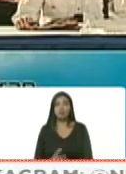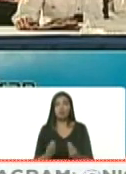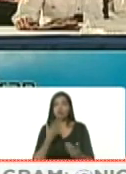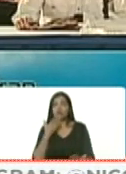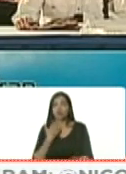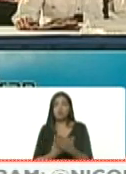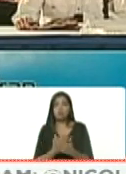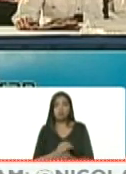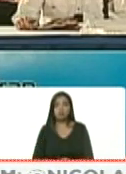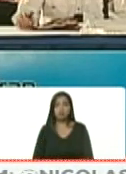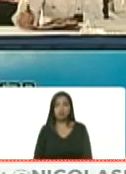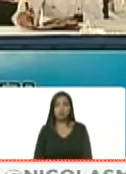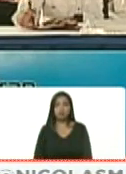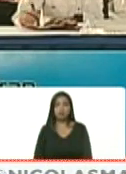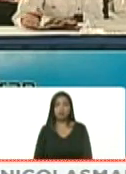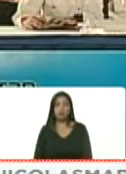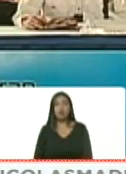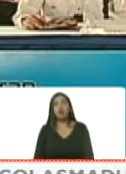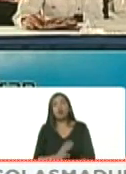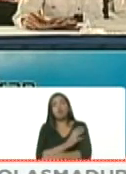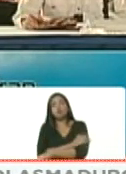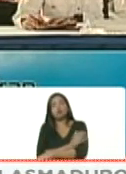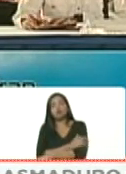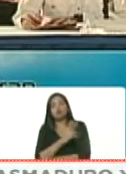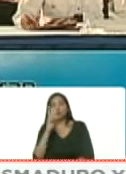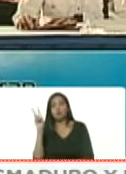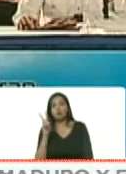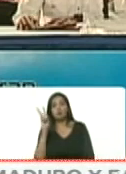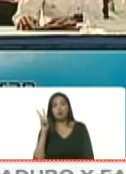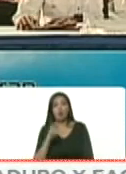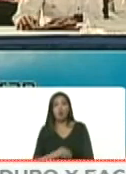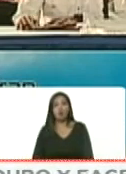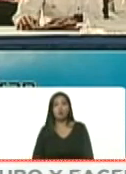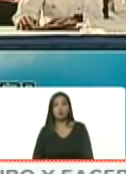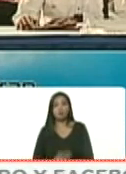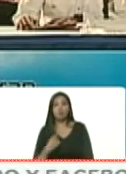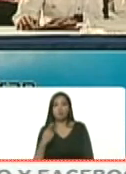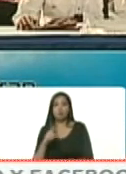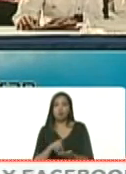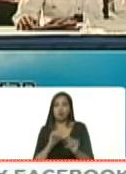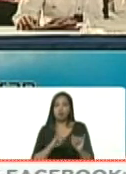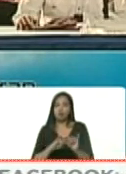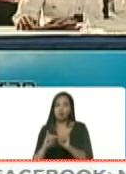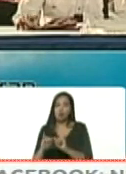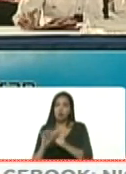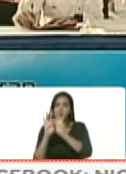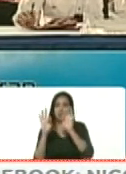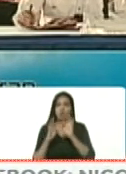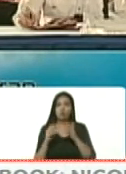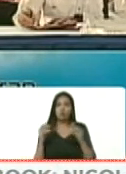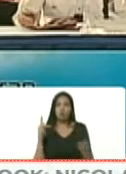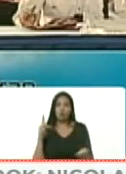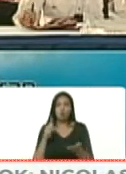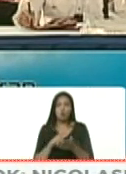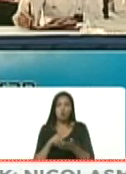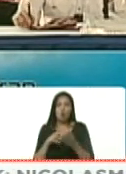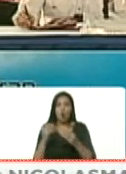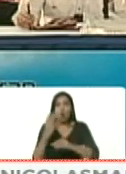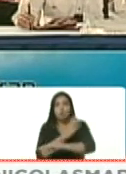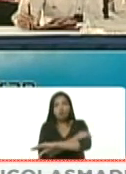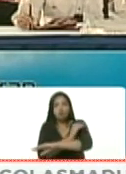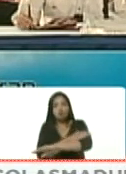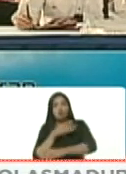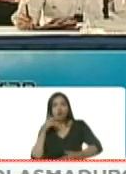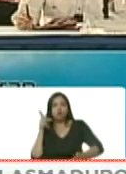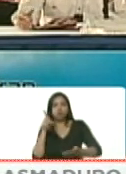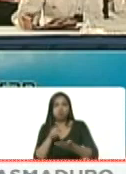agradezco a la oposición que está asistiendo, a los sectores de la oposición que